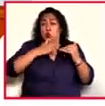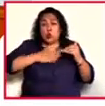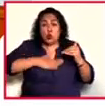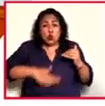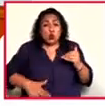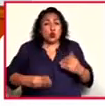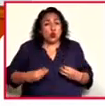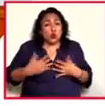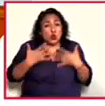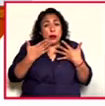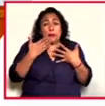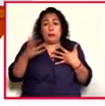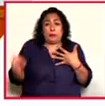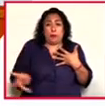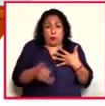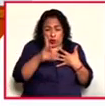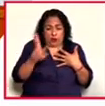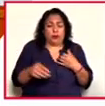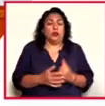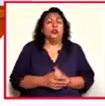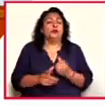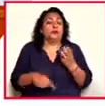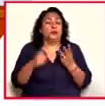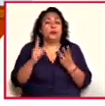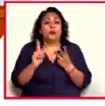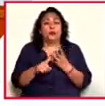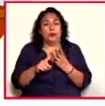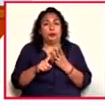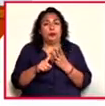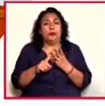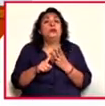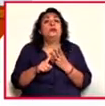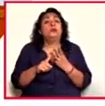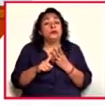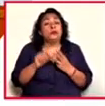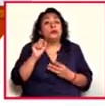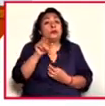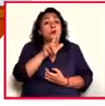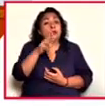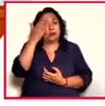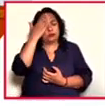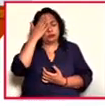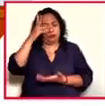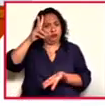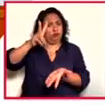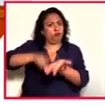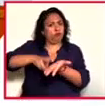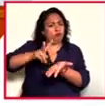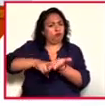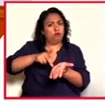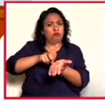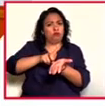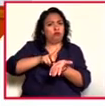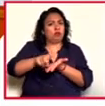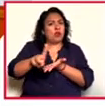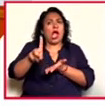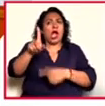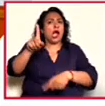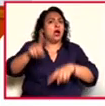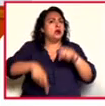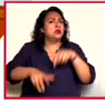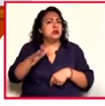nuestros pueblos. 3. Se reconozca nuestra dignidad y derechos inalienables en